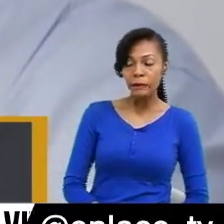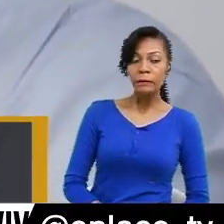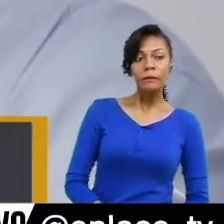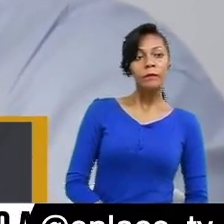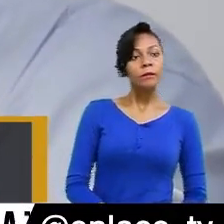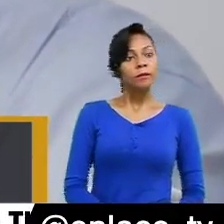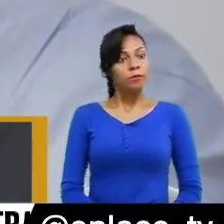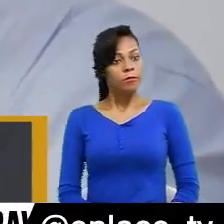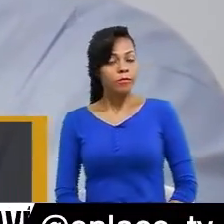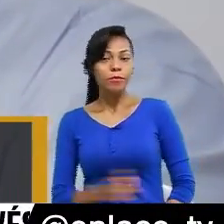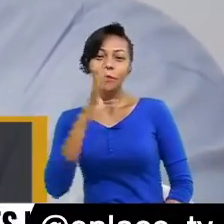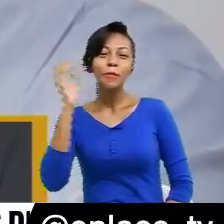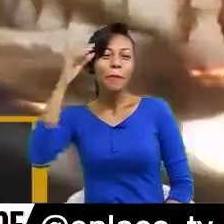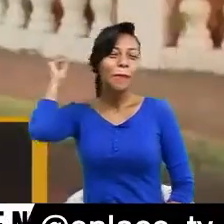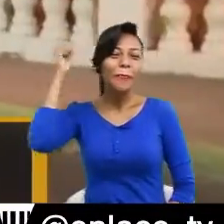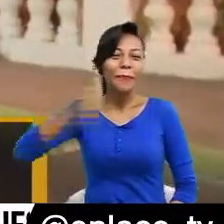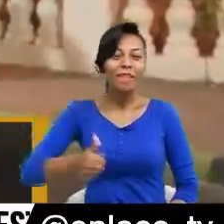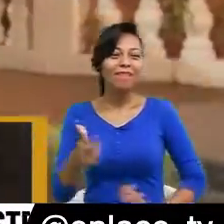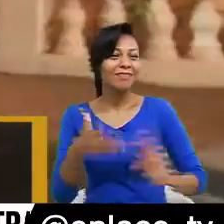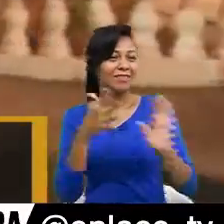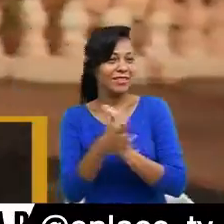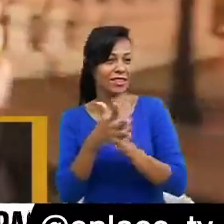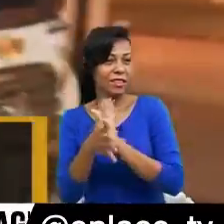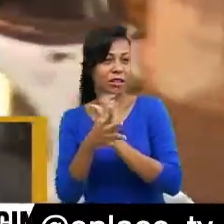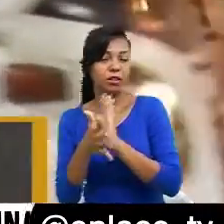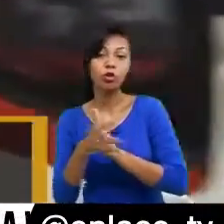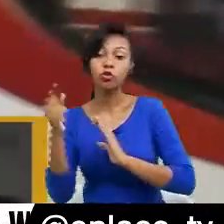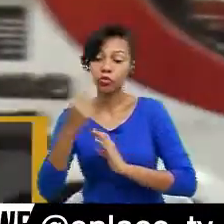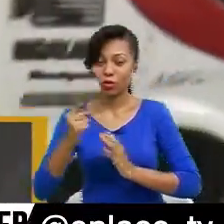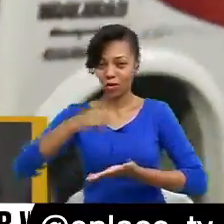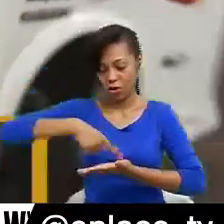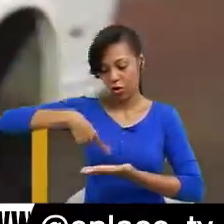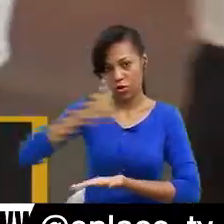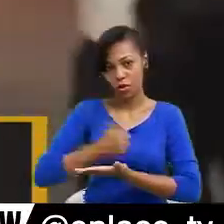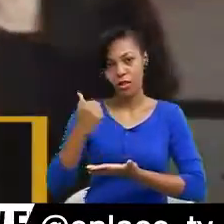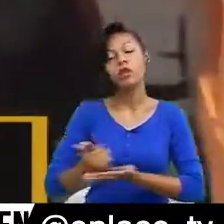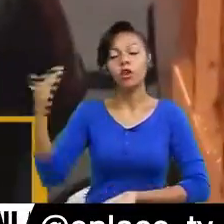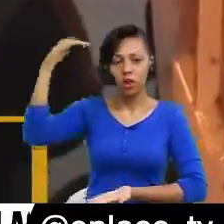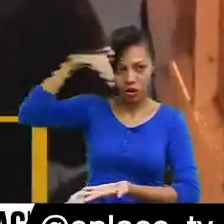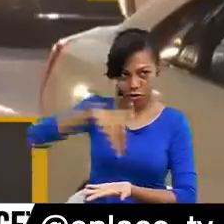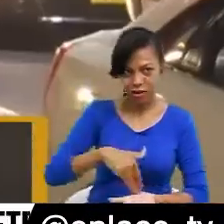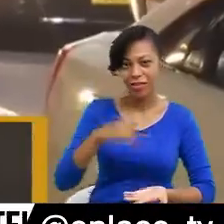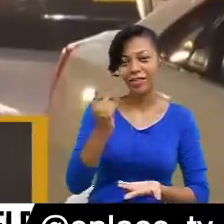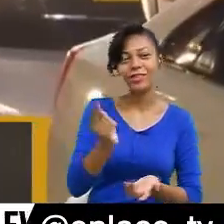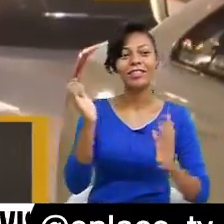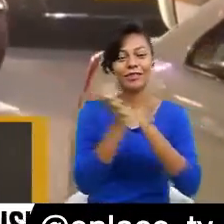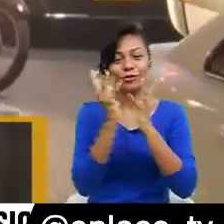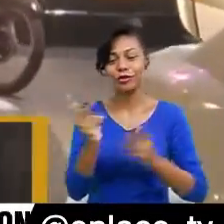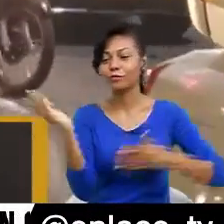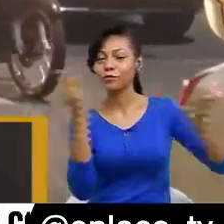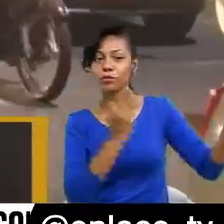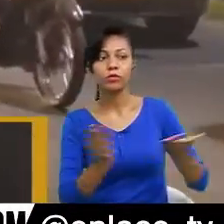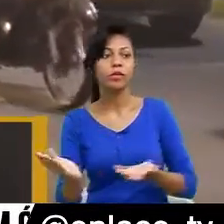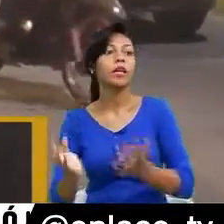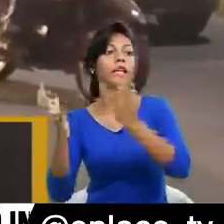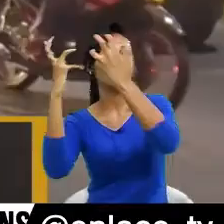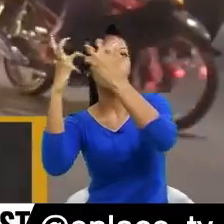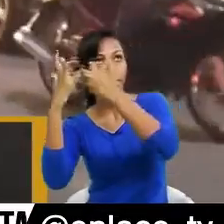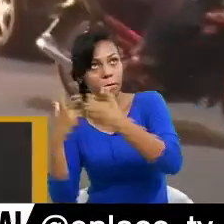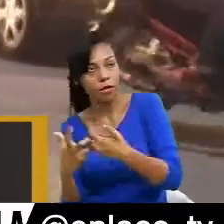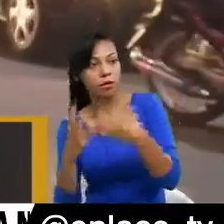Darío Echeverri, quien pidió que para la renovación del contrato del servicio de transporte escolar se hiciera democráticamente entre las empresas locales, se